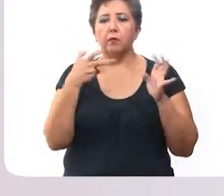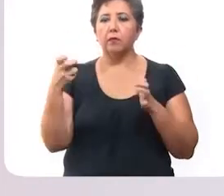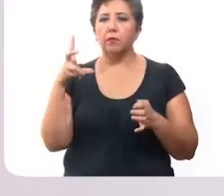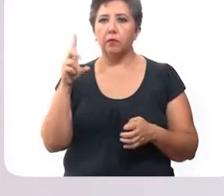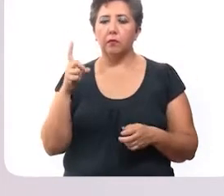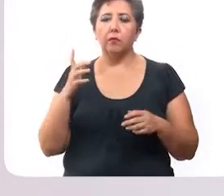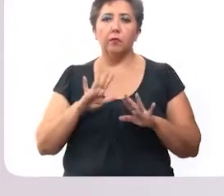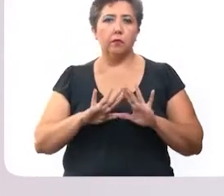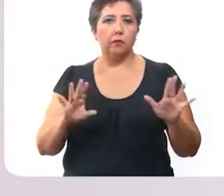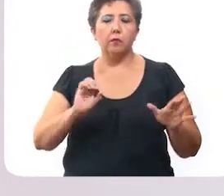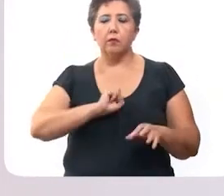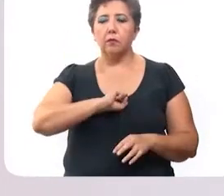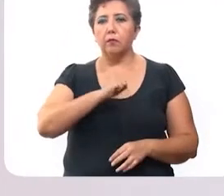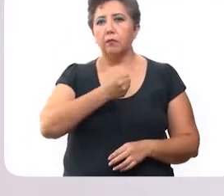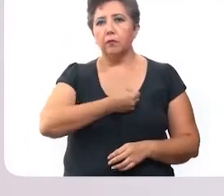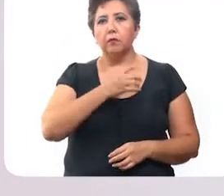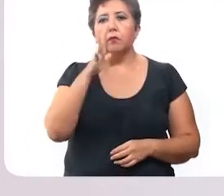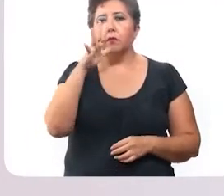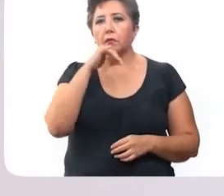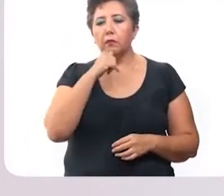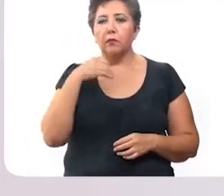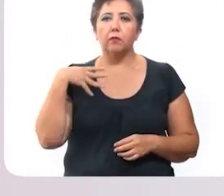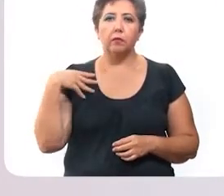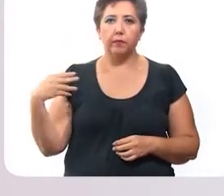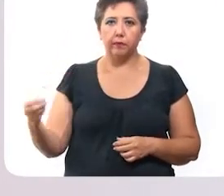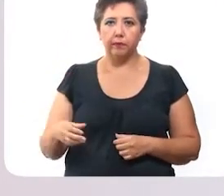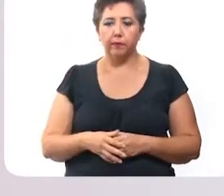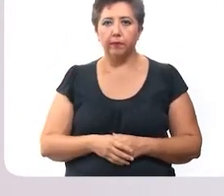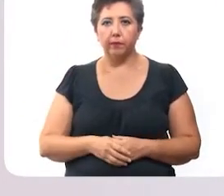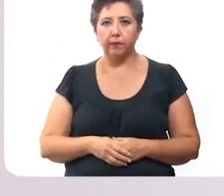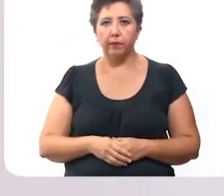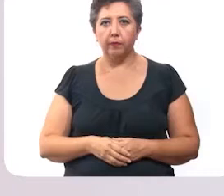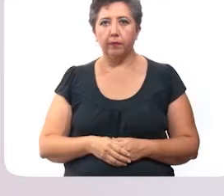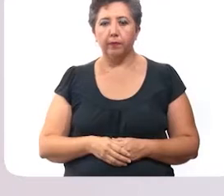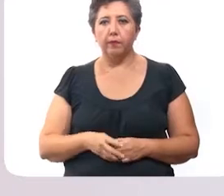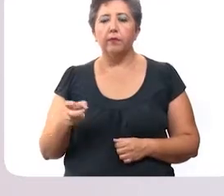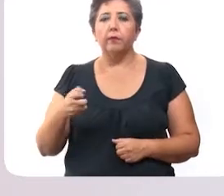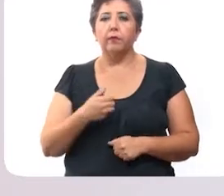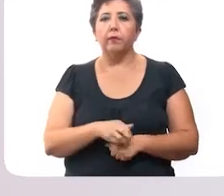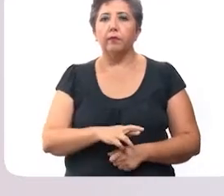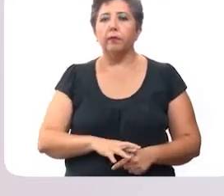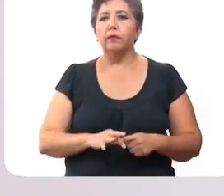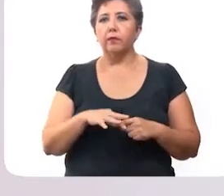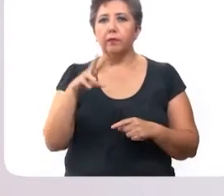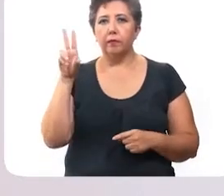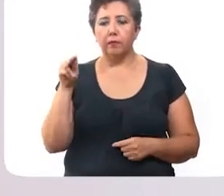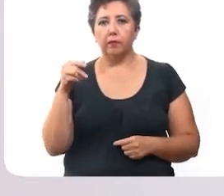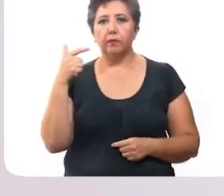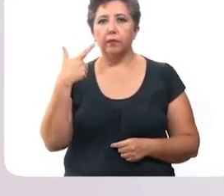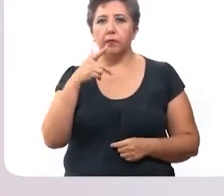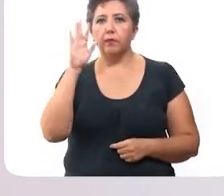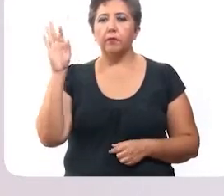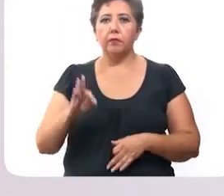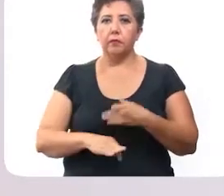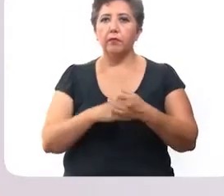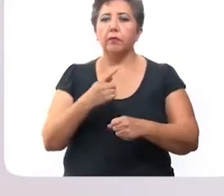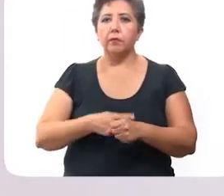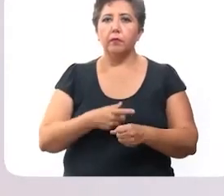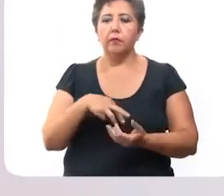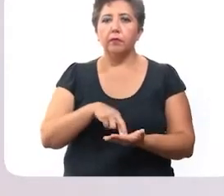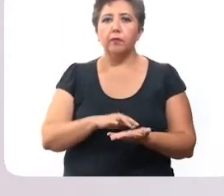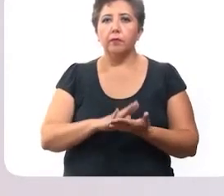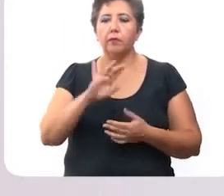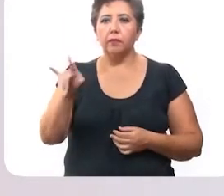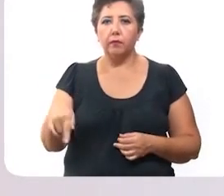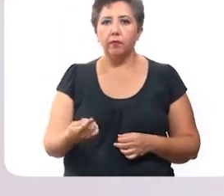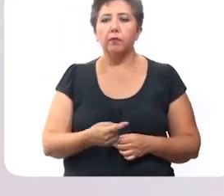52.830 pacientes ya se recuperaron, no presentan síntomas ni pueden contagiar. Esta cifra representa el 87% del total de